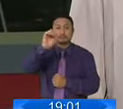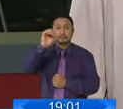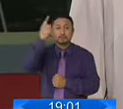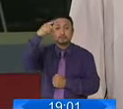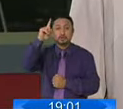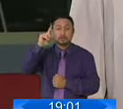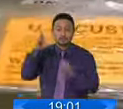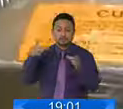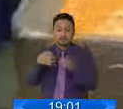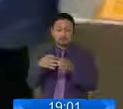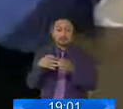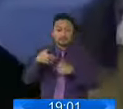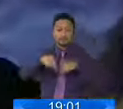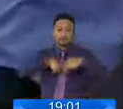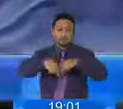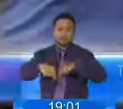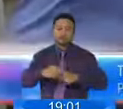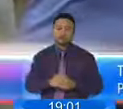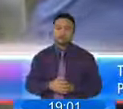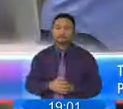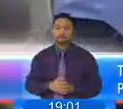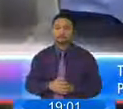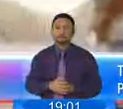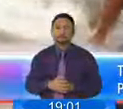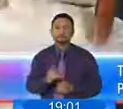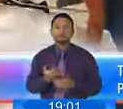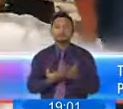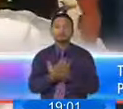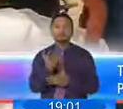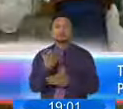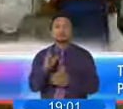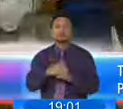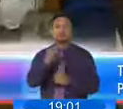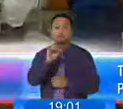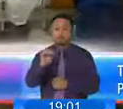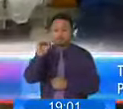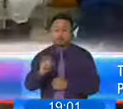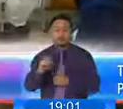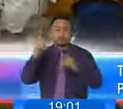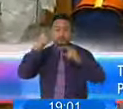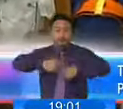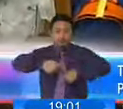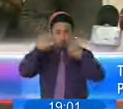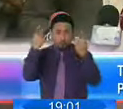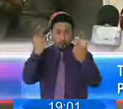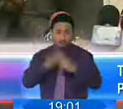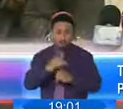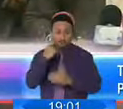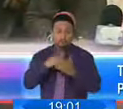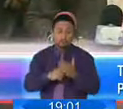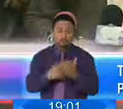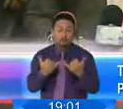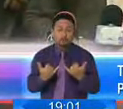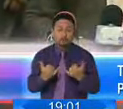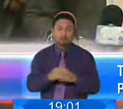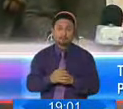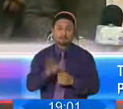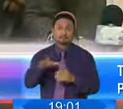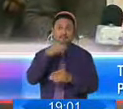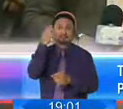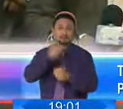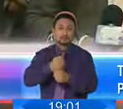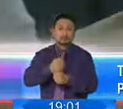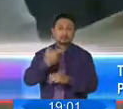sector. La vigencia de la tasa aduanera continúa generando críticas en diferentes sectores. Esta vez, la Federación Nacional